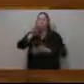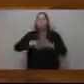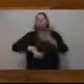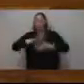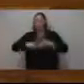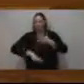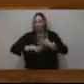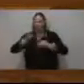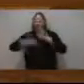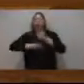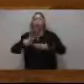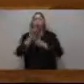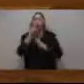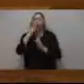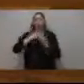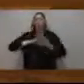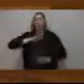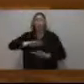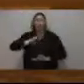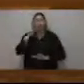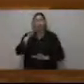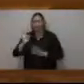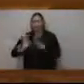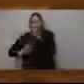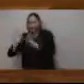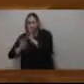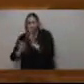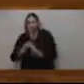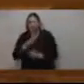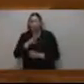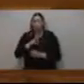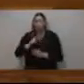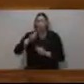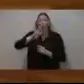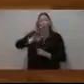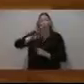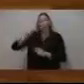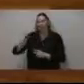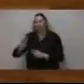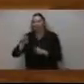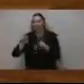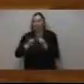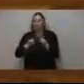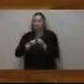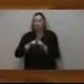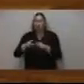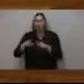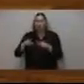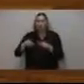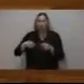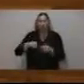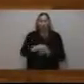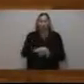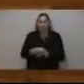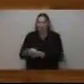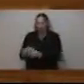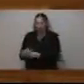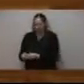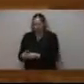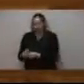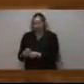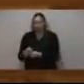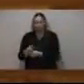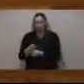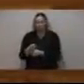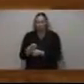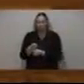30% de su capacidad nominal. En Huelva al 42%, en Cartagena al 29% y seguían una serie de ejemplos. Una simple lectura de